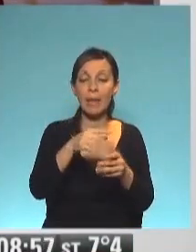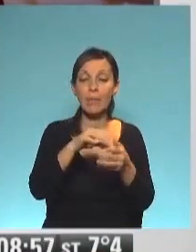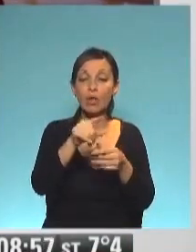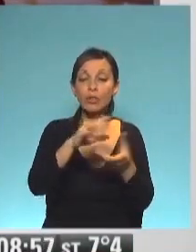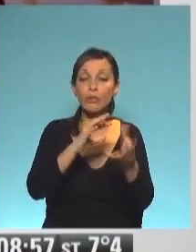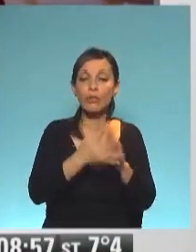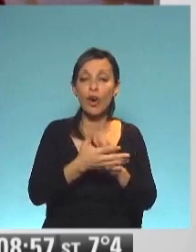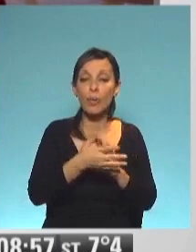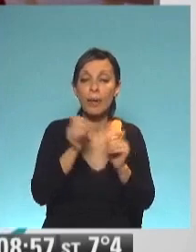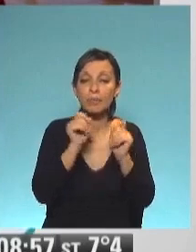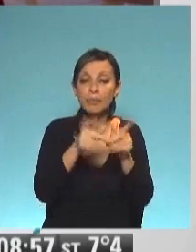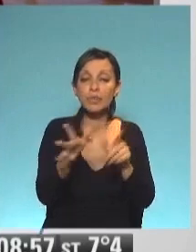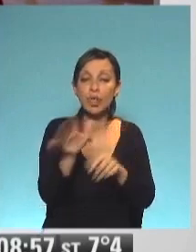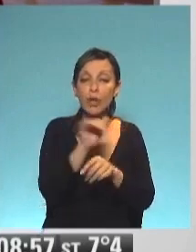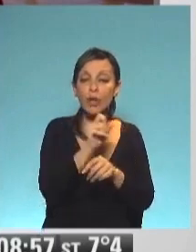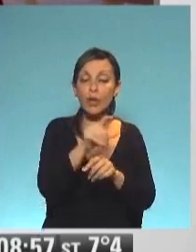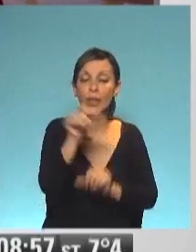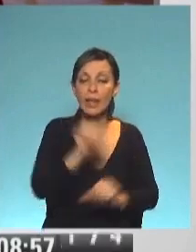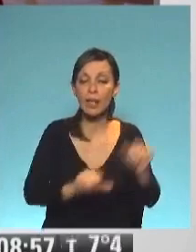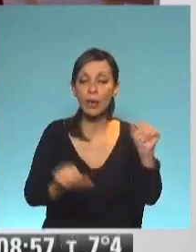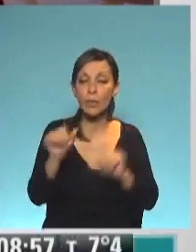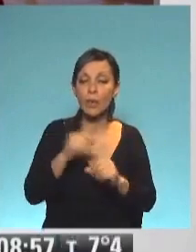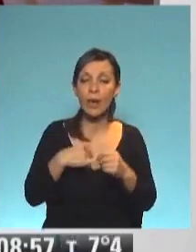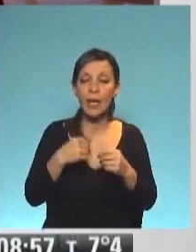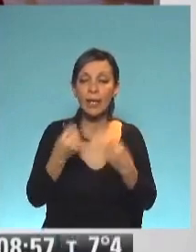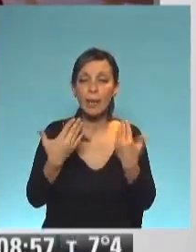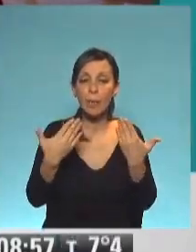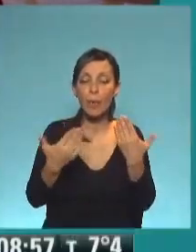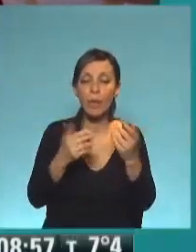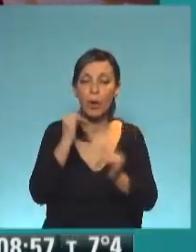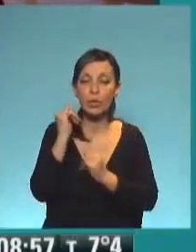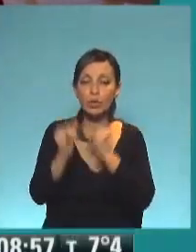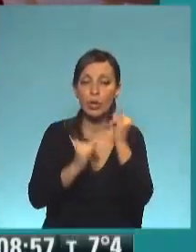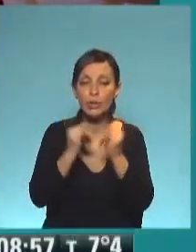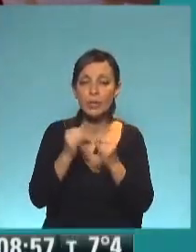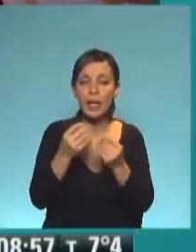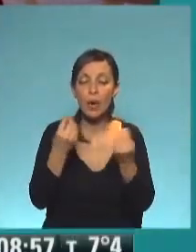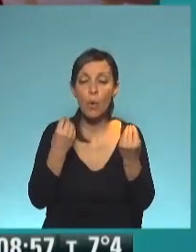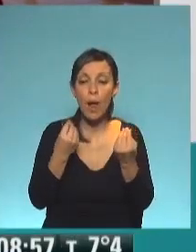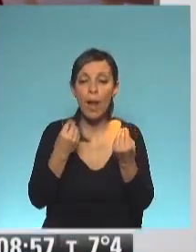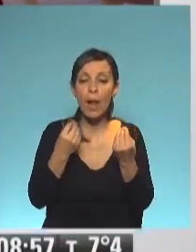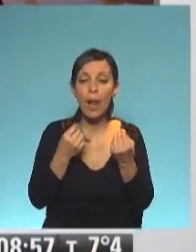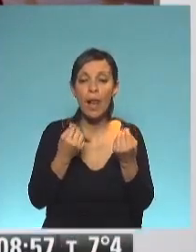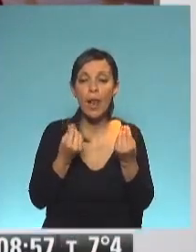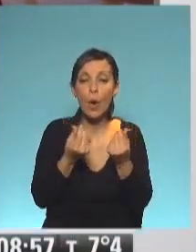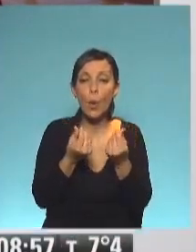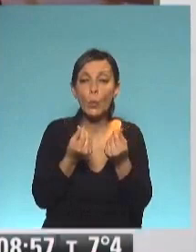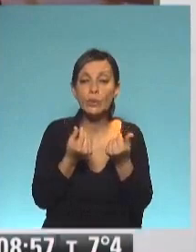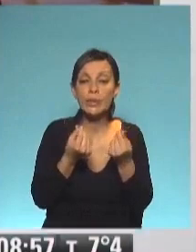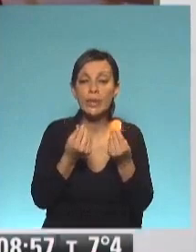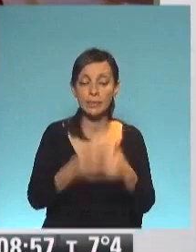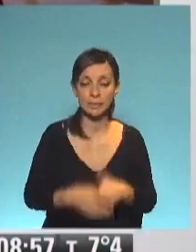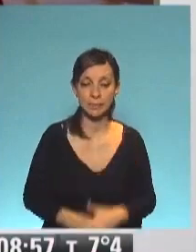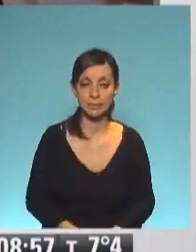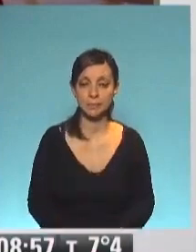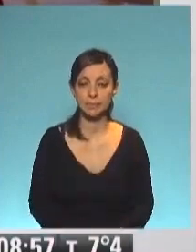como biólogo, ¿qué le podemos contar a la gente? ¿Qué utilidad va a tener este proyecto?